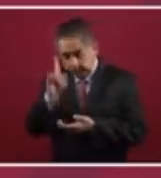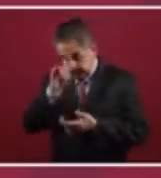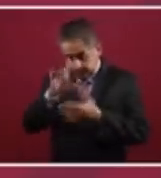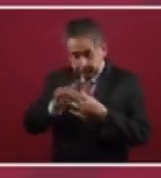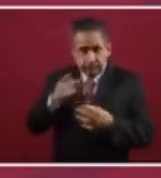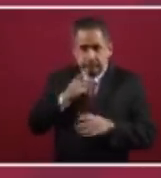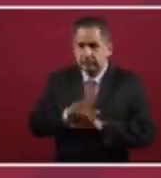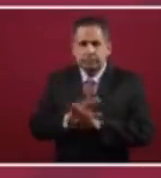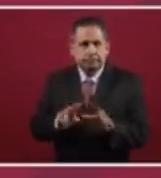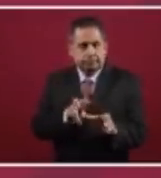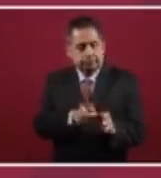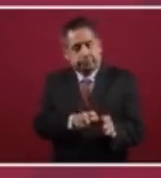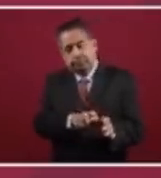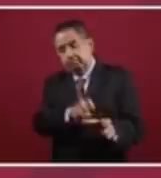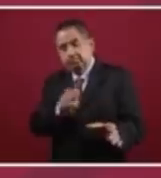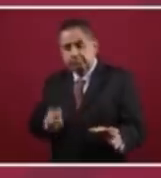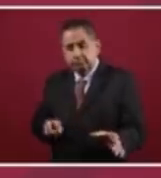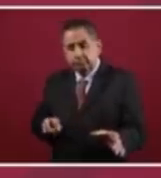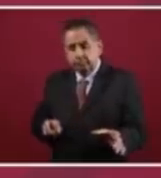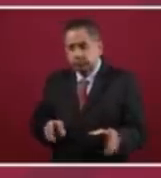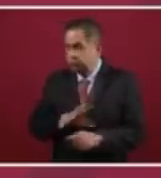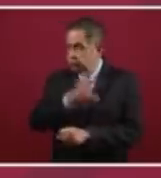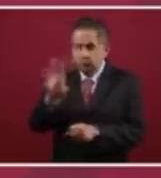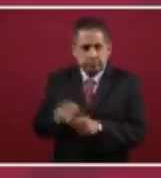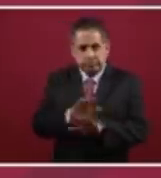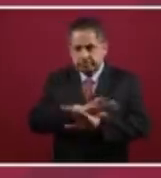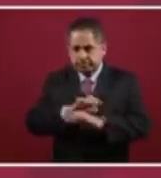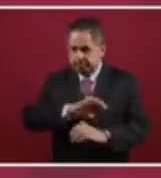Me retiro por completo.